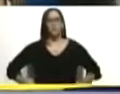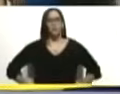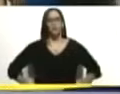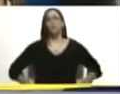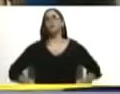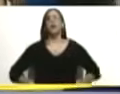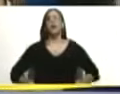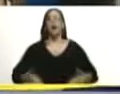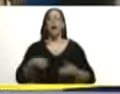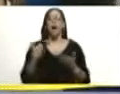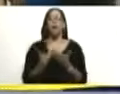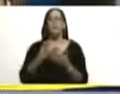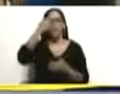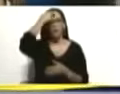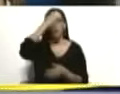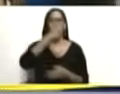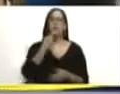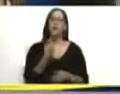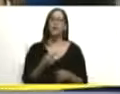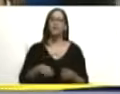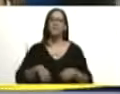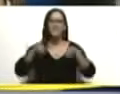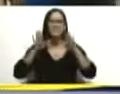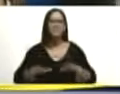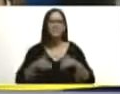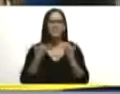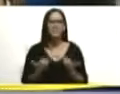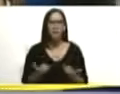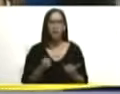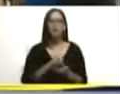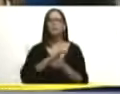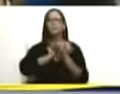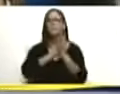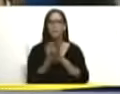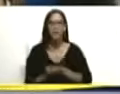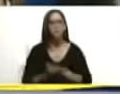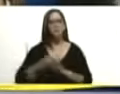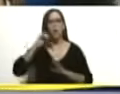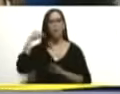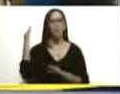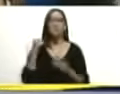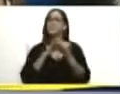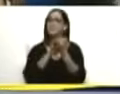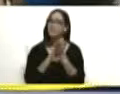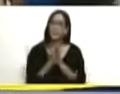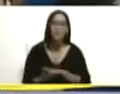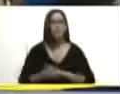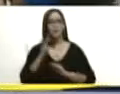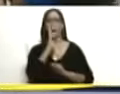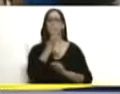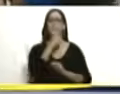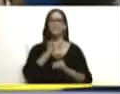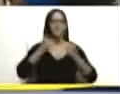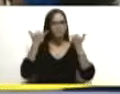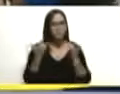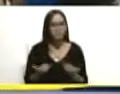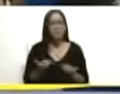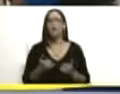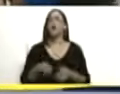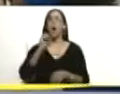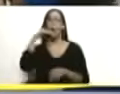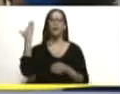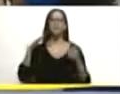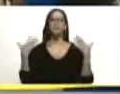Hasta que el pueblo dijo, basta ya de oligarquía, basta ya de apellidos.